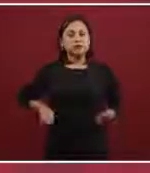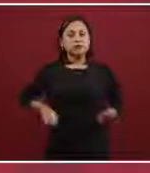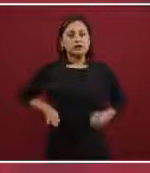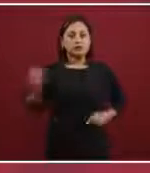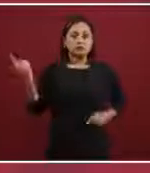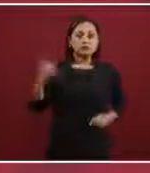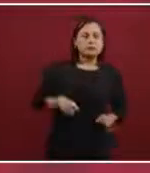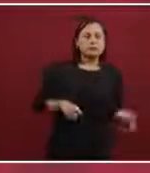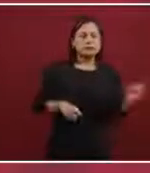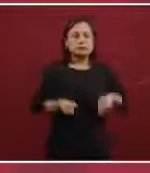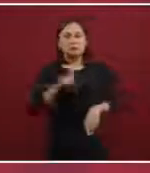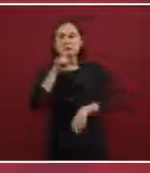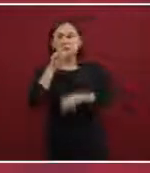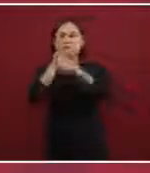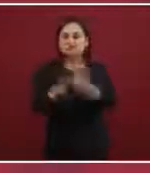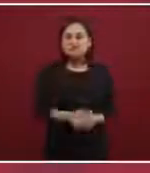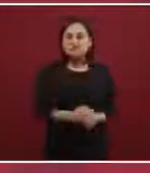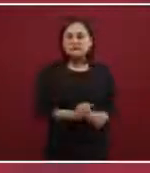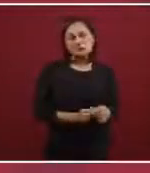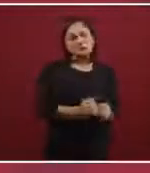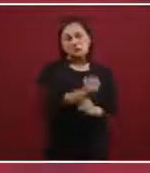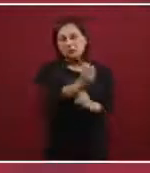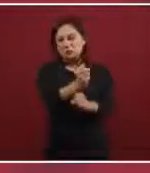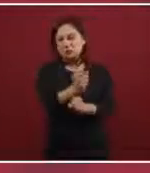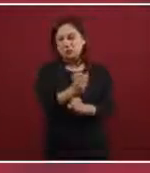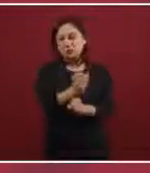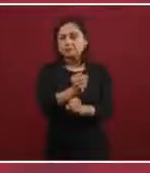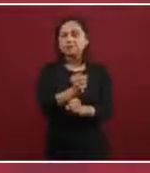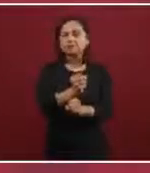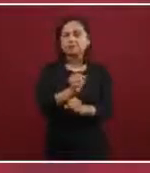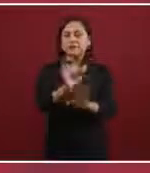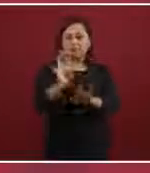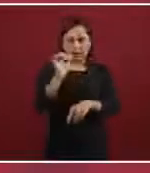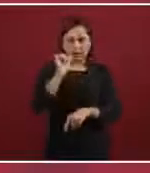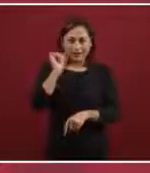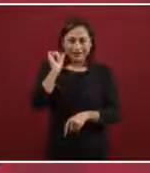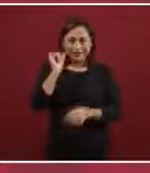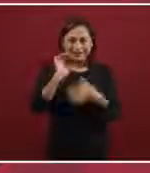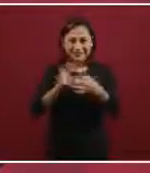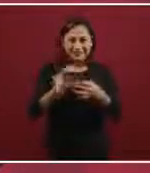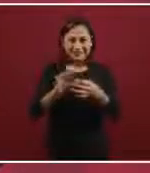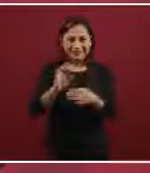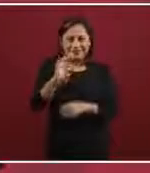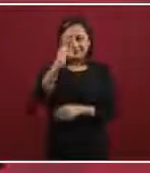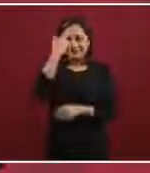de los que quieren resolver todo con el uso de la fuerza ayer hablábamos de eso